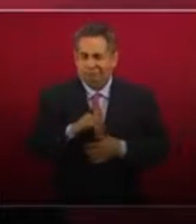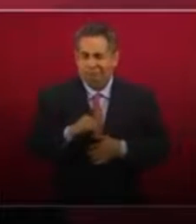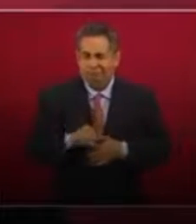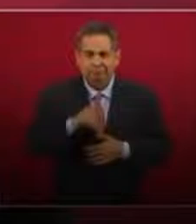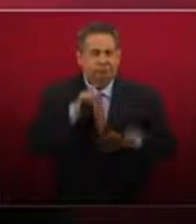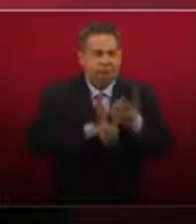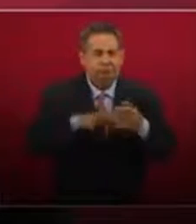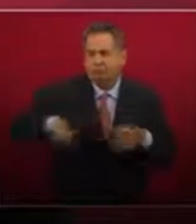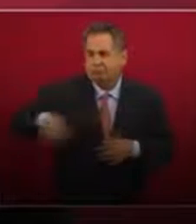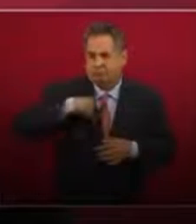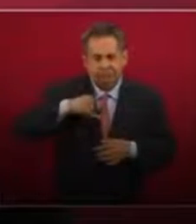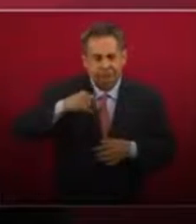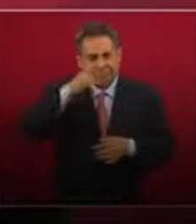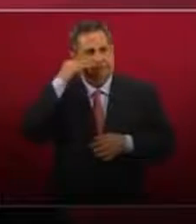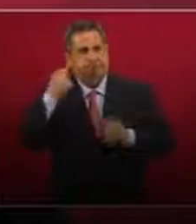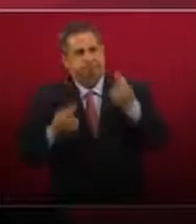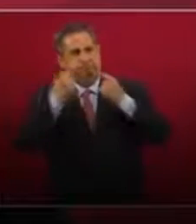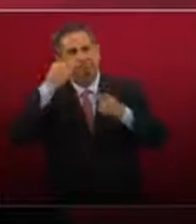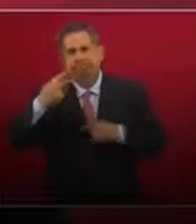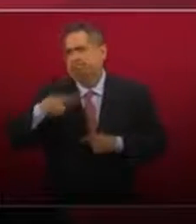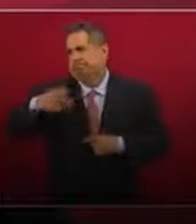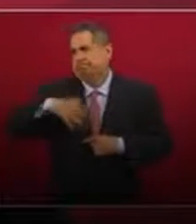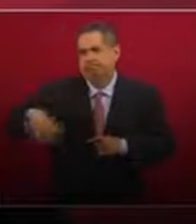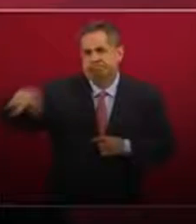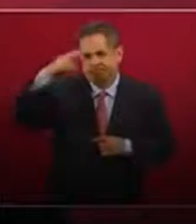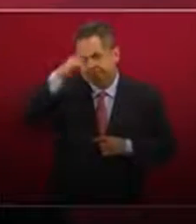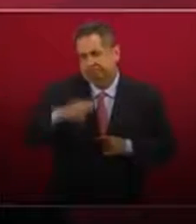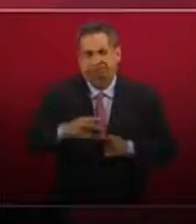Que eso es una ofensa para el pueblo de México.